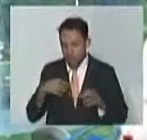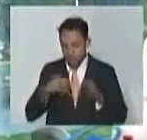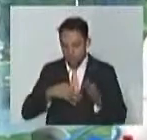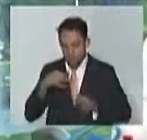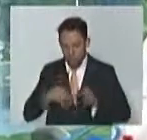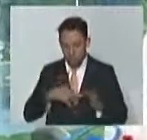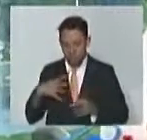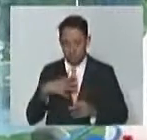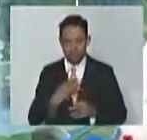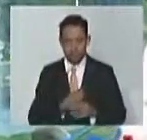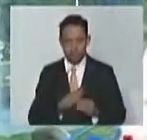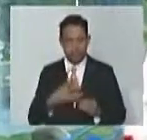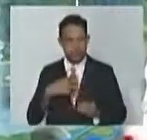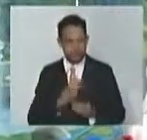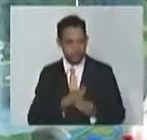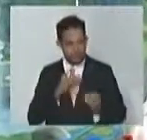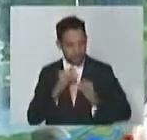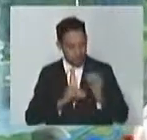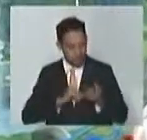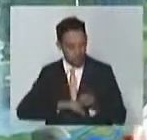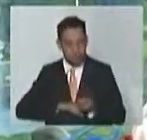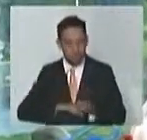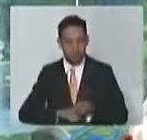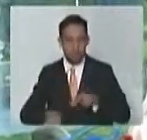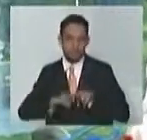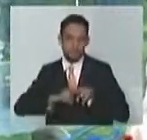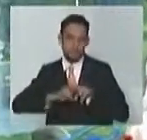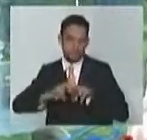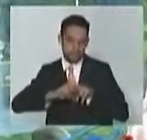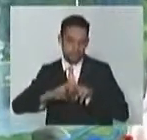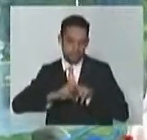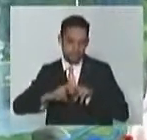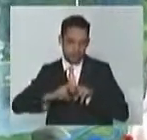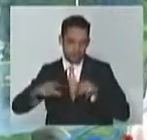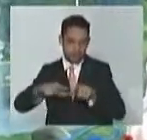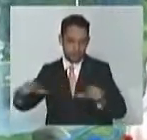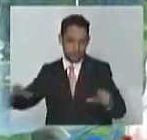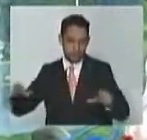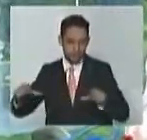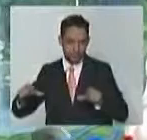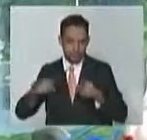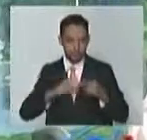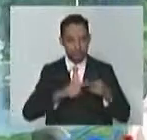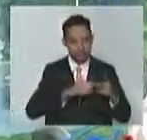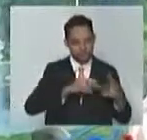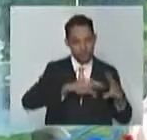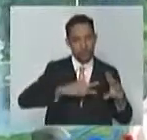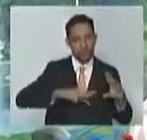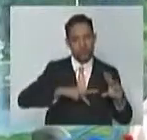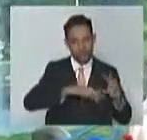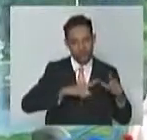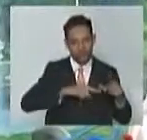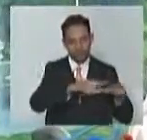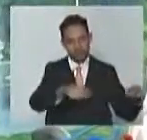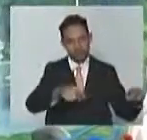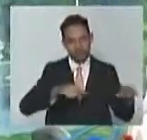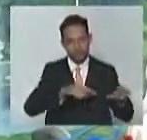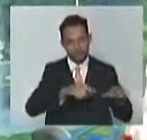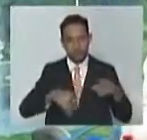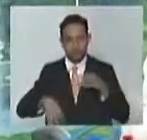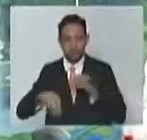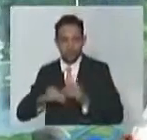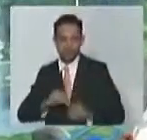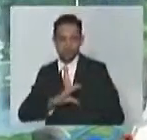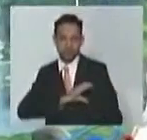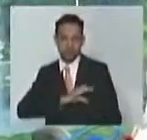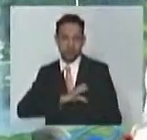nos hemos organizado en Manizales, en nuestro parque médico y también ahora en Cali, para poder